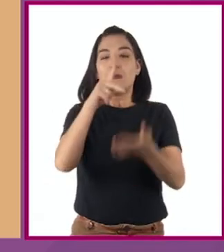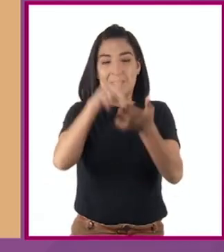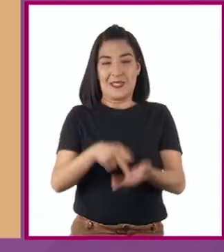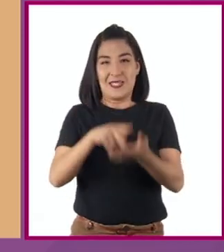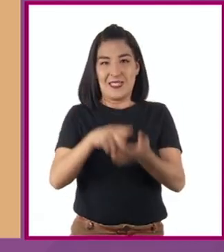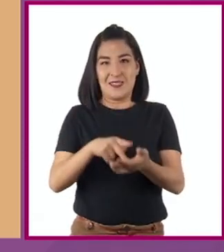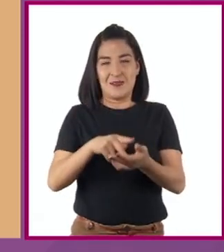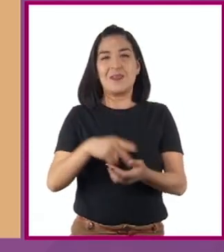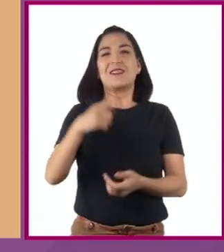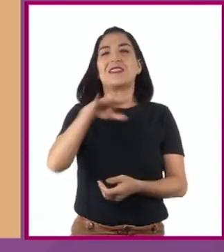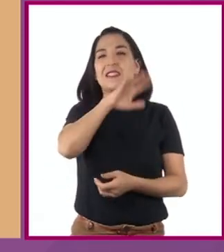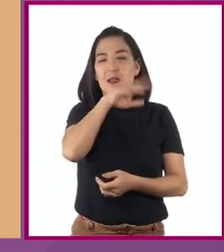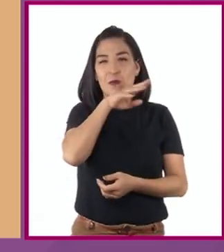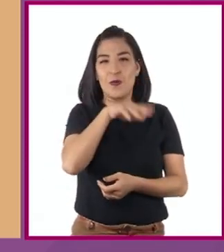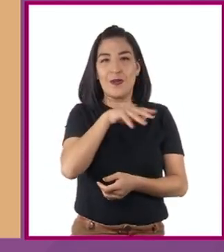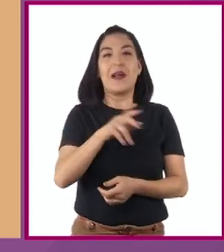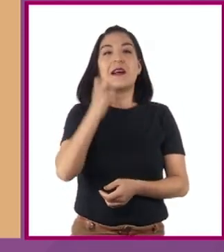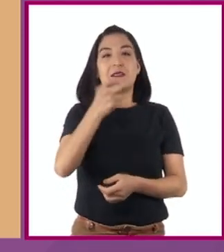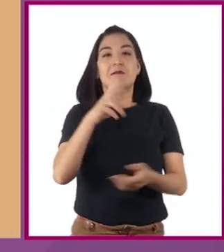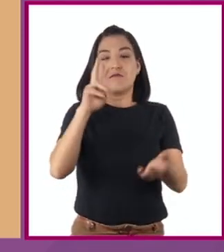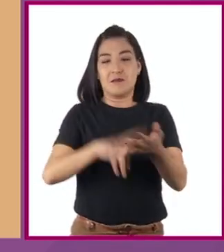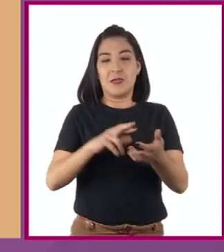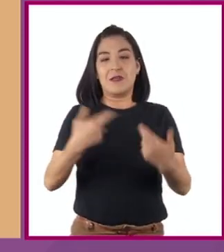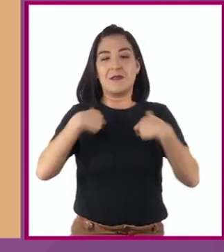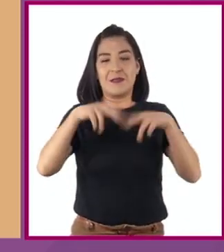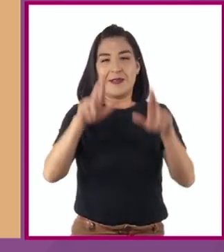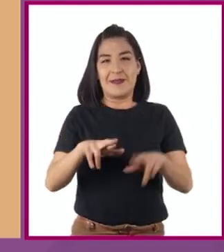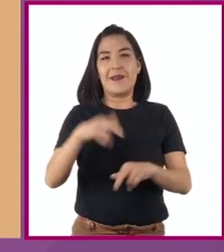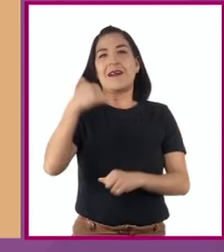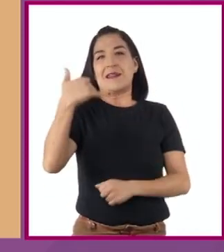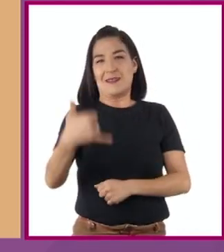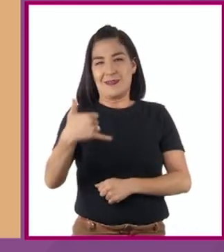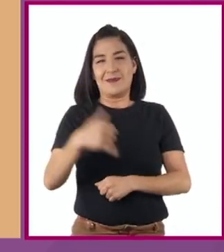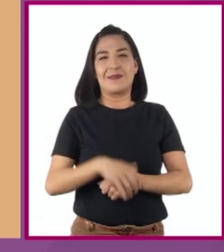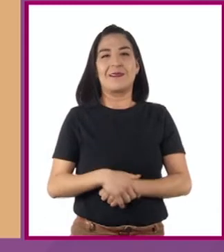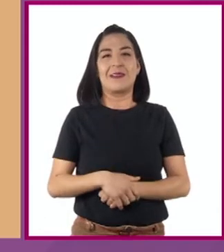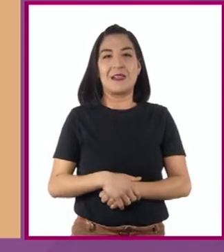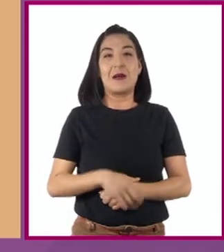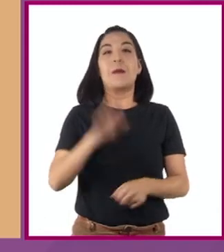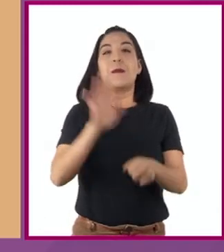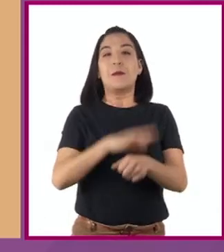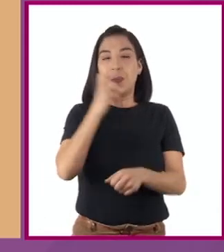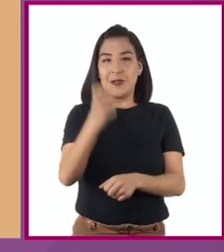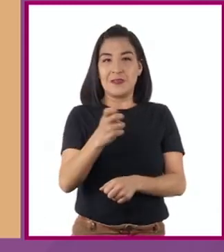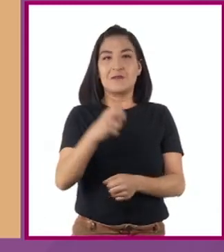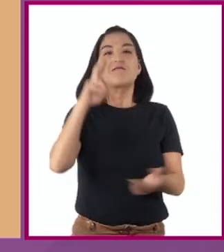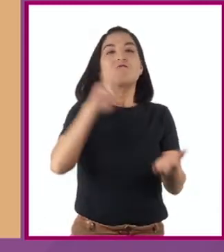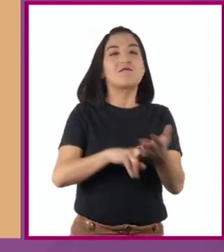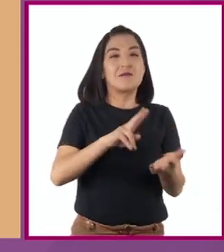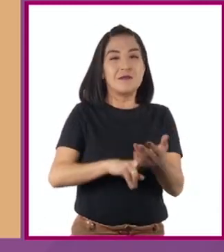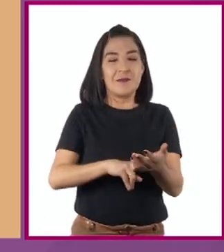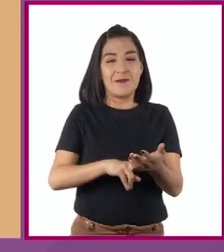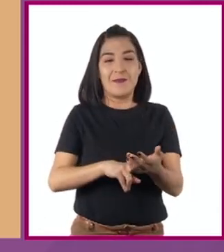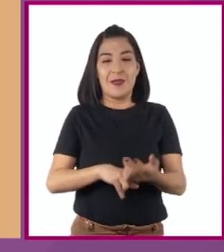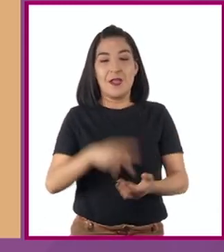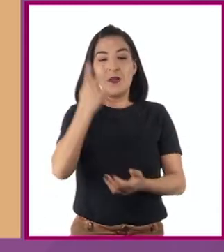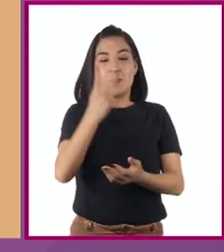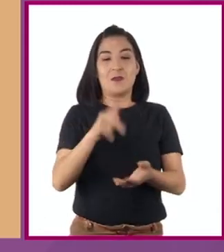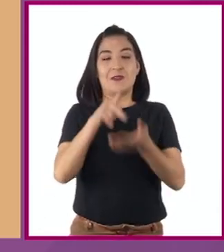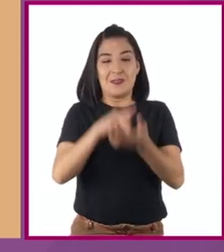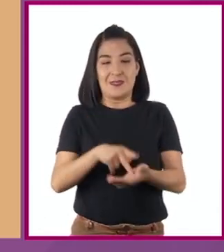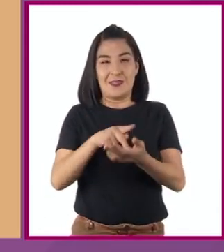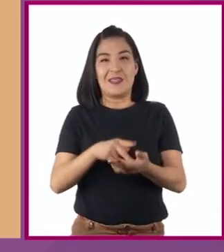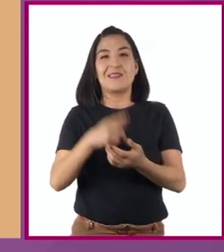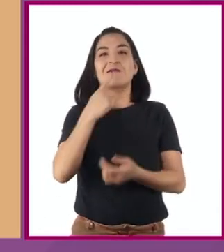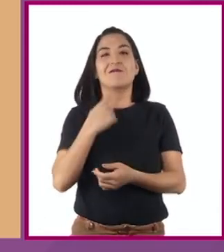cebolla y su costo se representa con la literal Y. Por lo tanto, el costo de los 2 kilogramos de